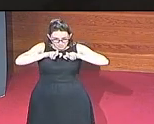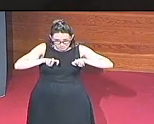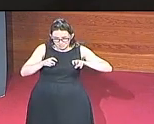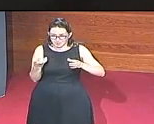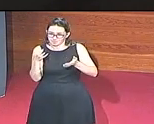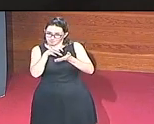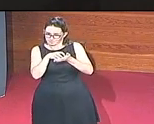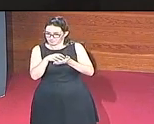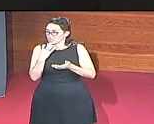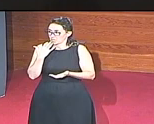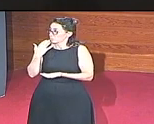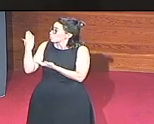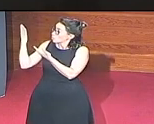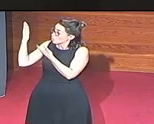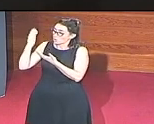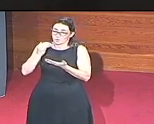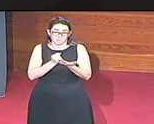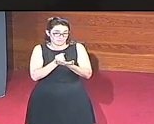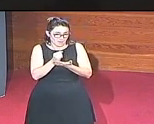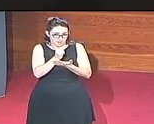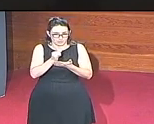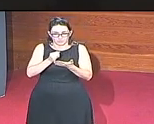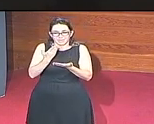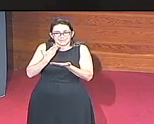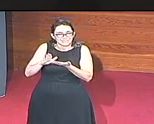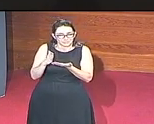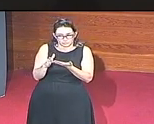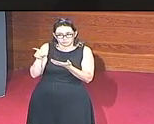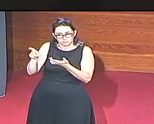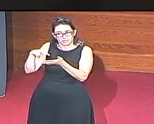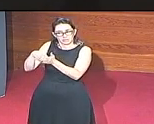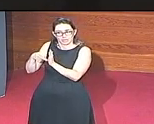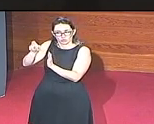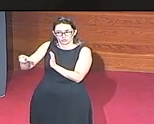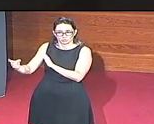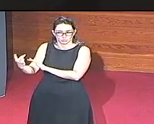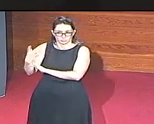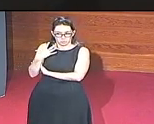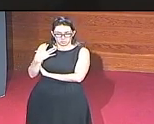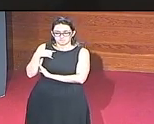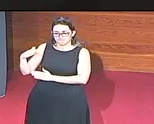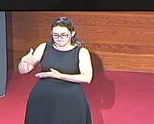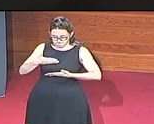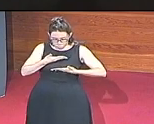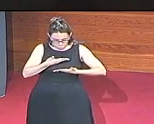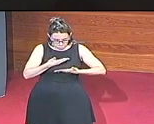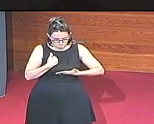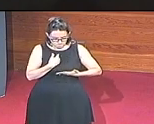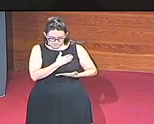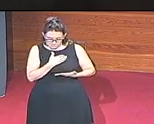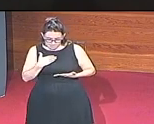esto éste era un plano de cómo son los restos ahora esto no lo pasarán los técnicos esto es lo que tratamos de mostrar es